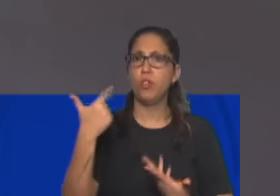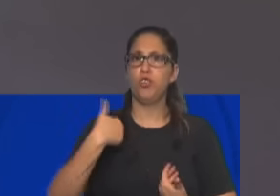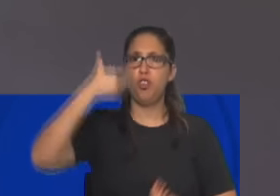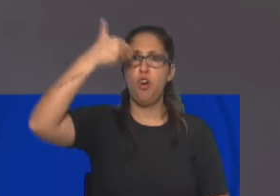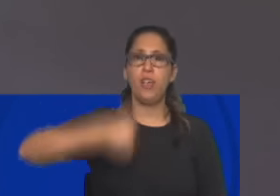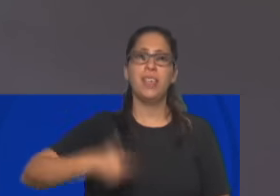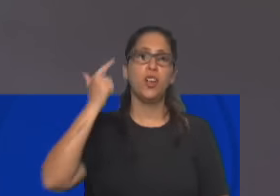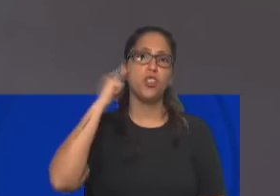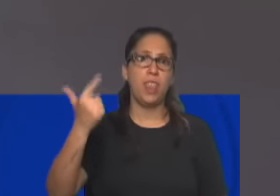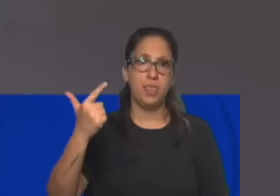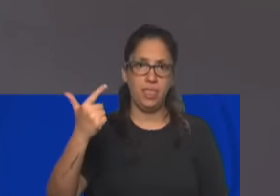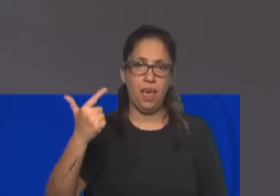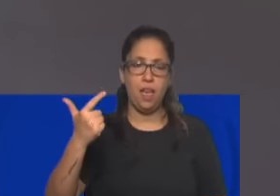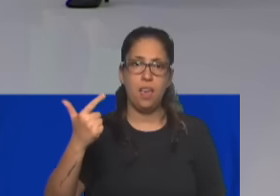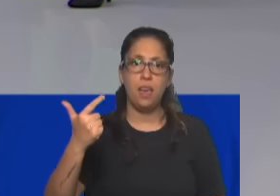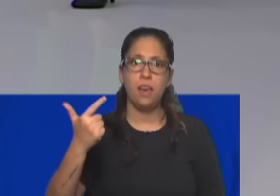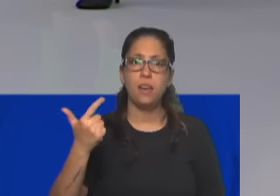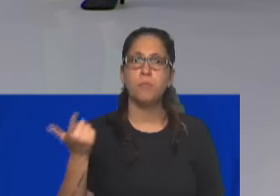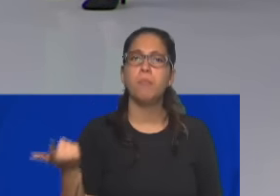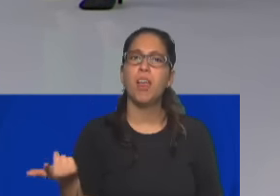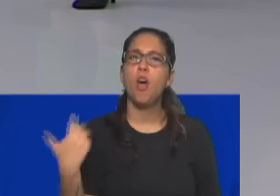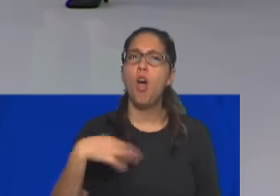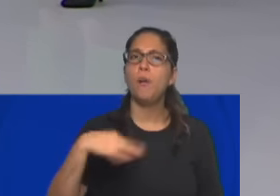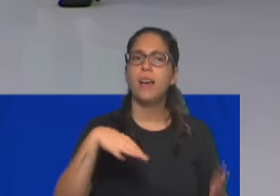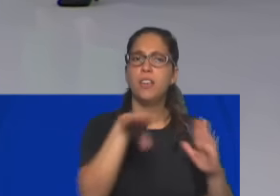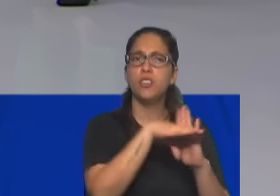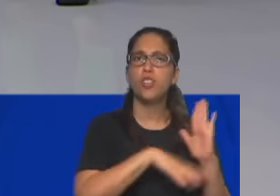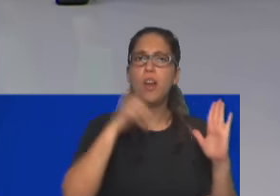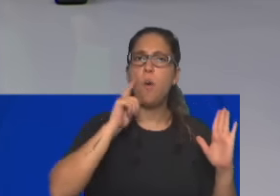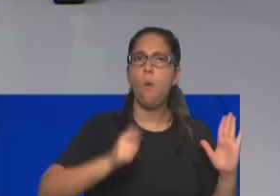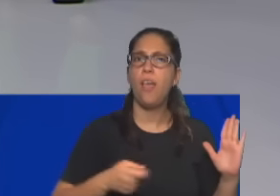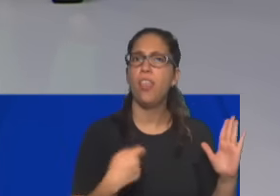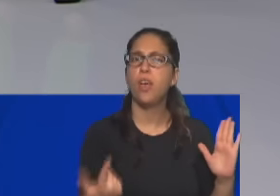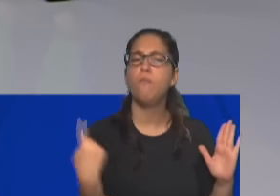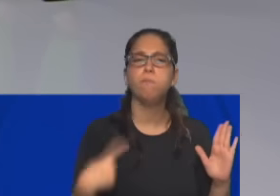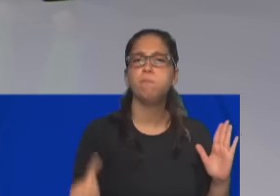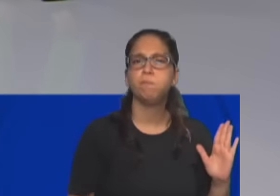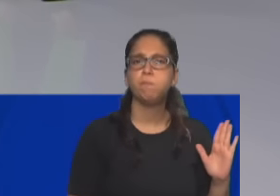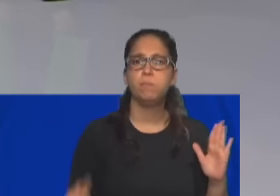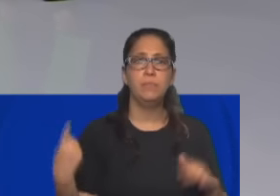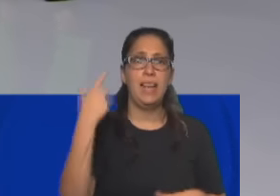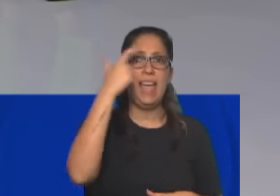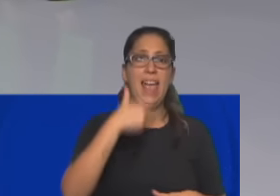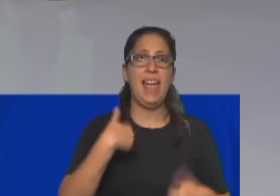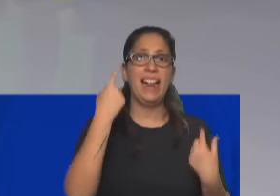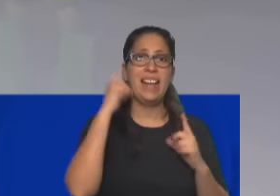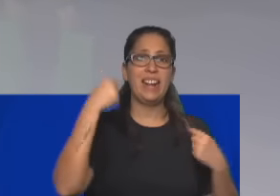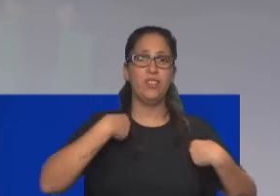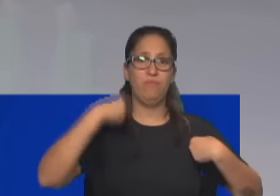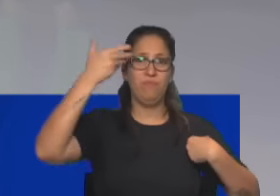eso fue lo que dijo él no a a la salida Cuáles son las obligaciones que le dicta el juez es probable que él como él se considere una persona